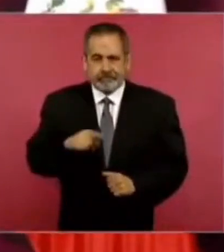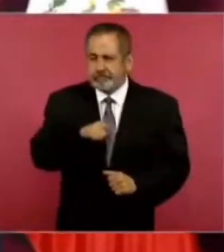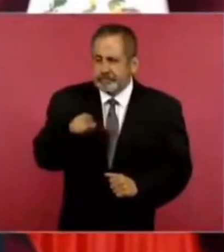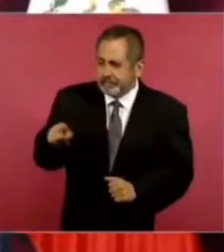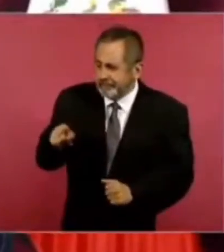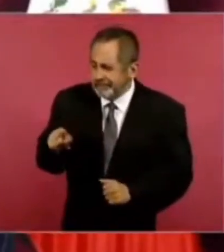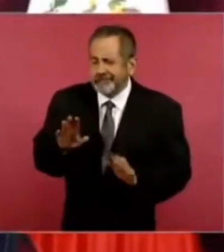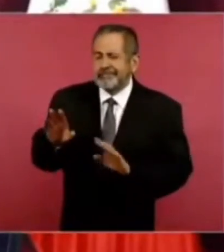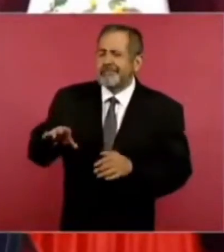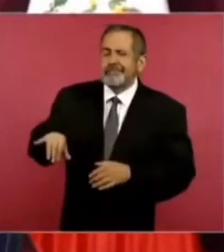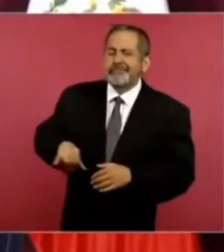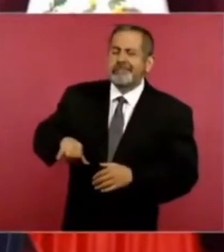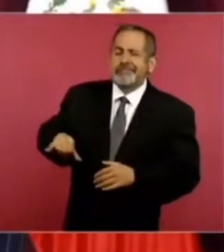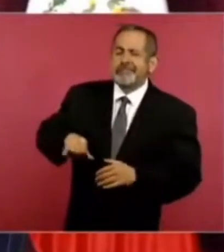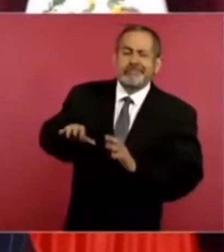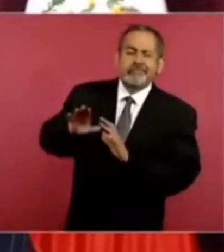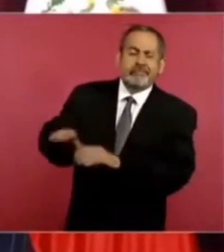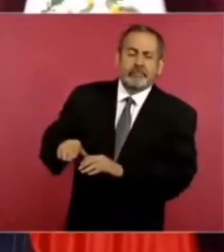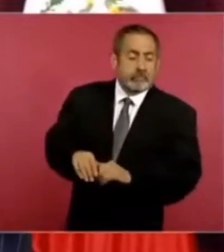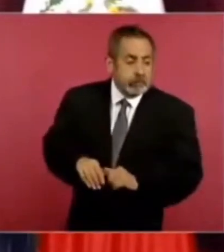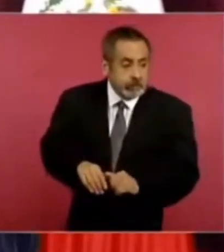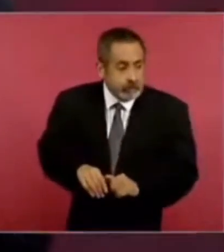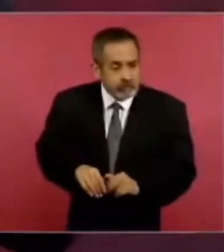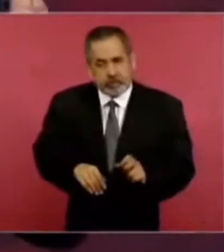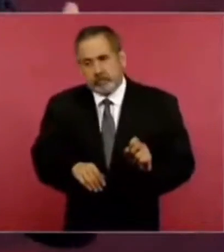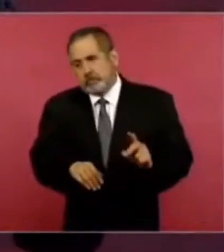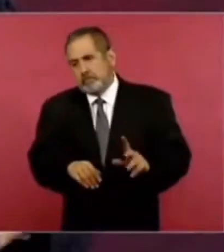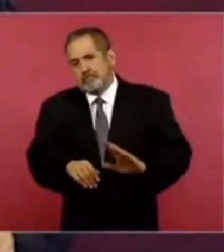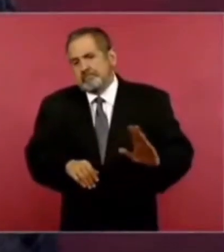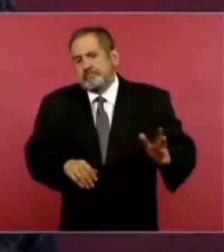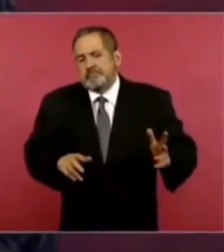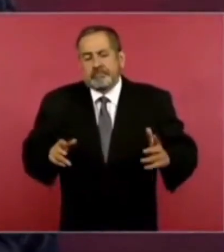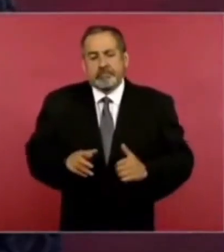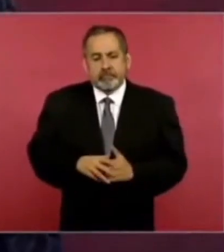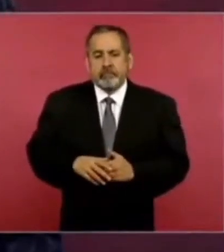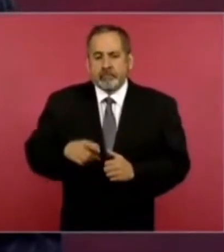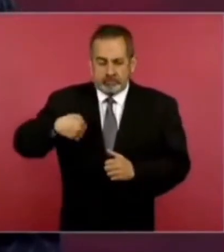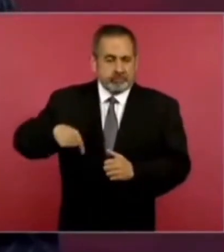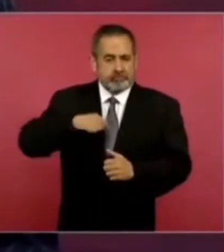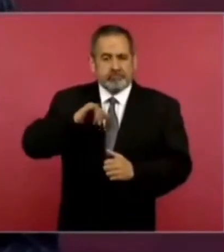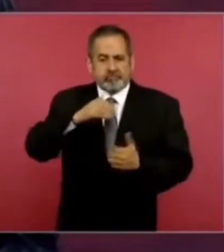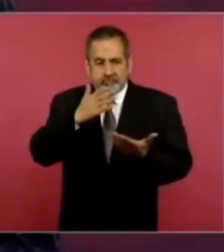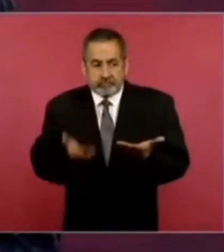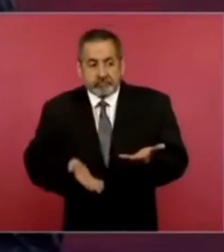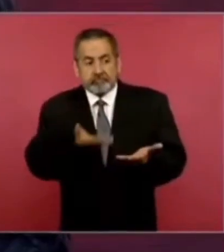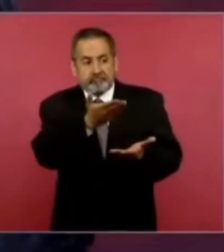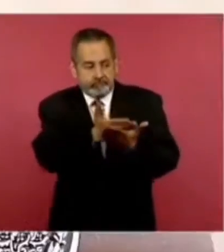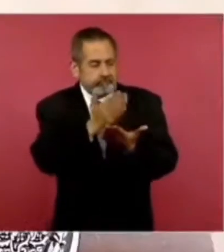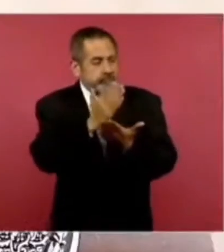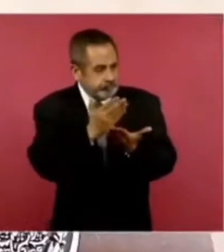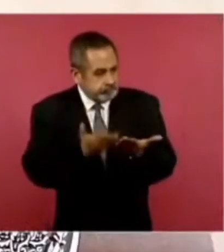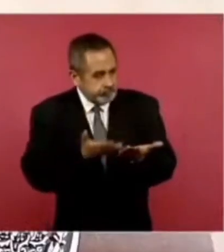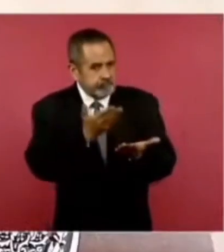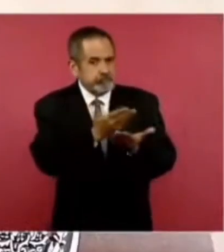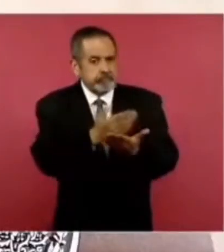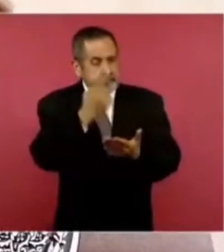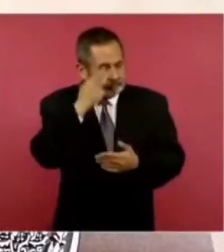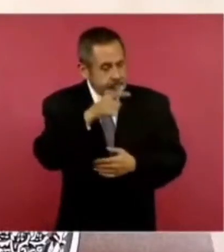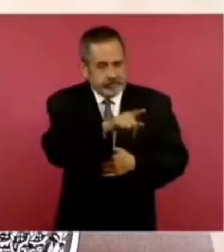En el caso de Interjet es un tema